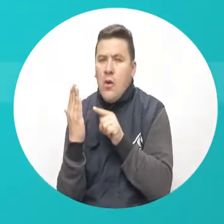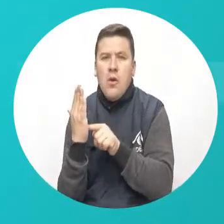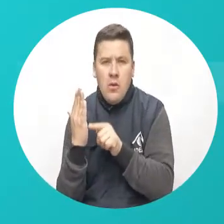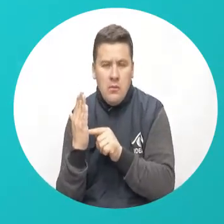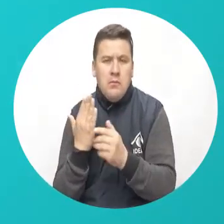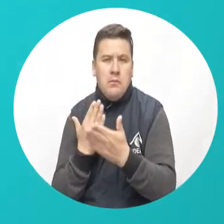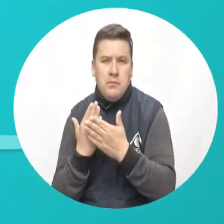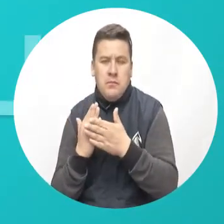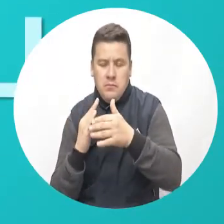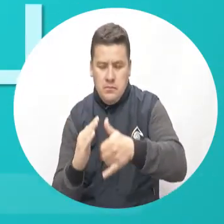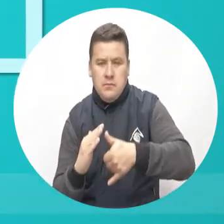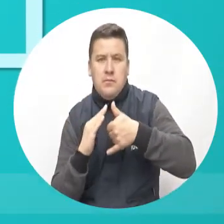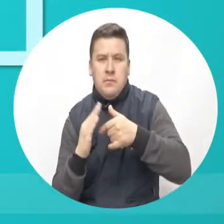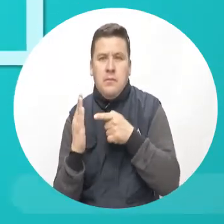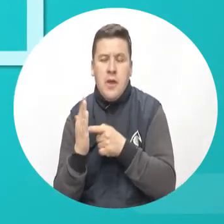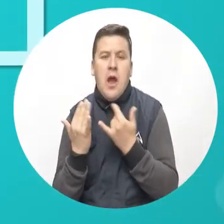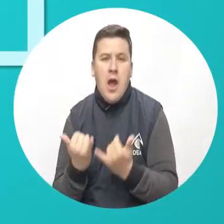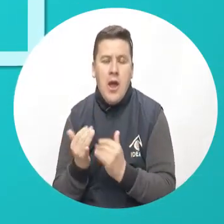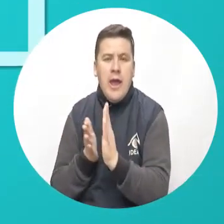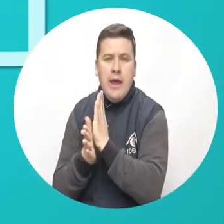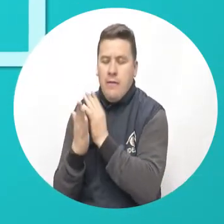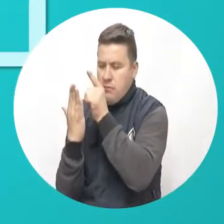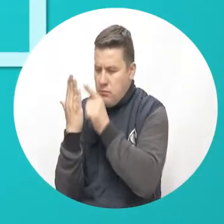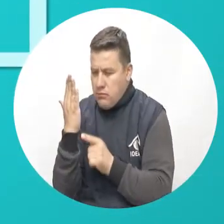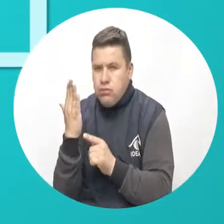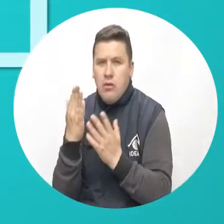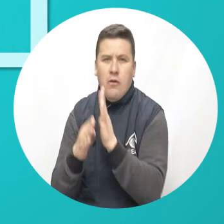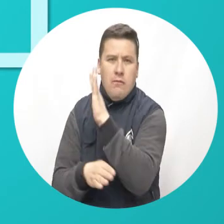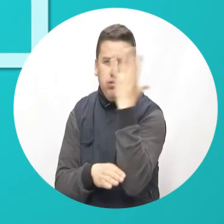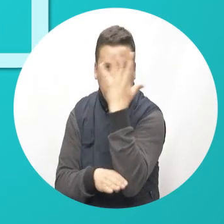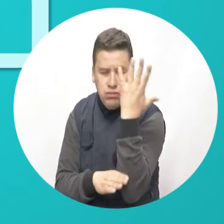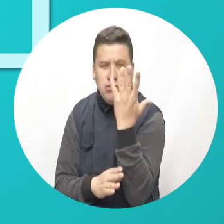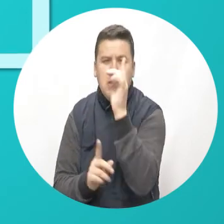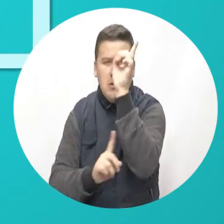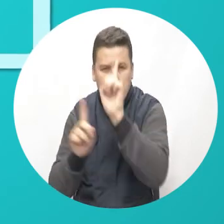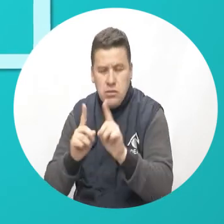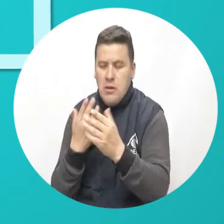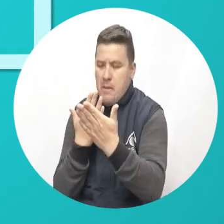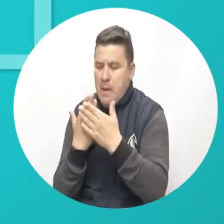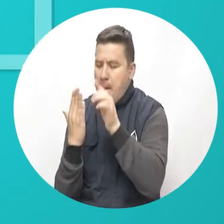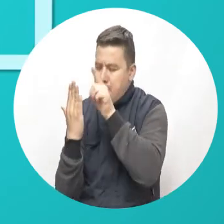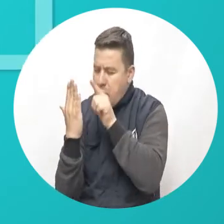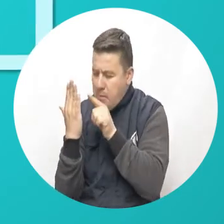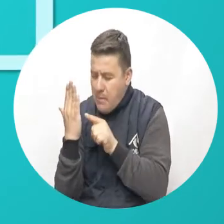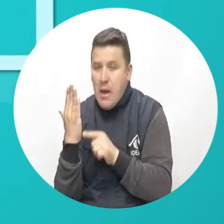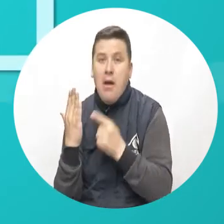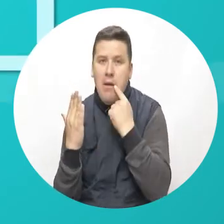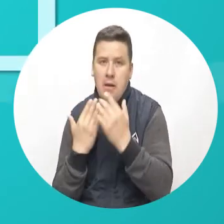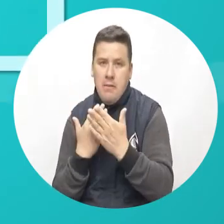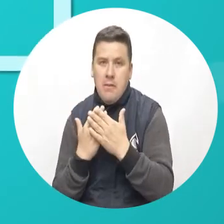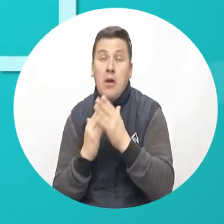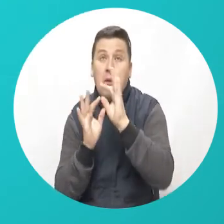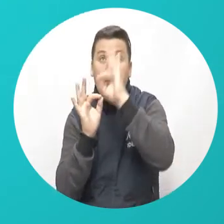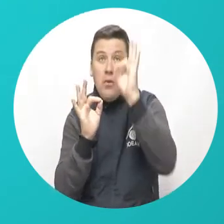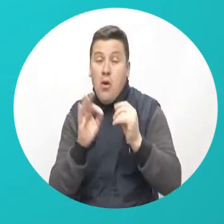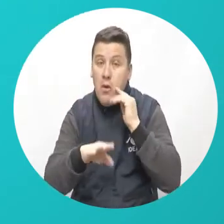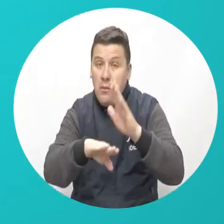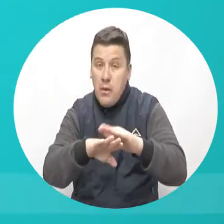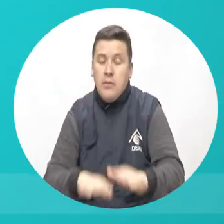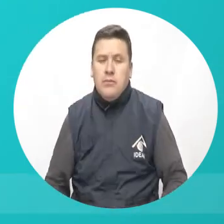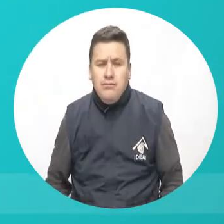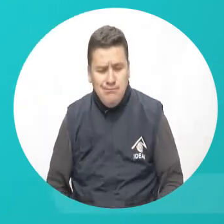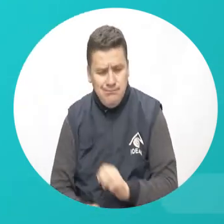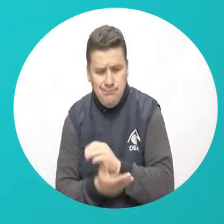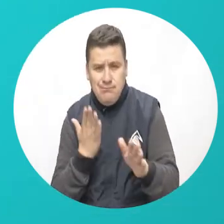aplicación Mi Pronóstico del IDEAM ahora con información sobre deforestación rayos, pronósticos y alertas a nivel municipal